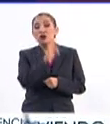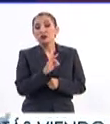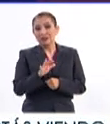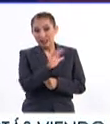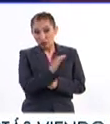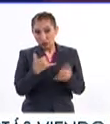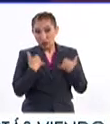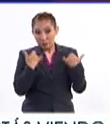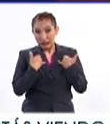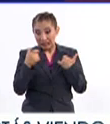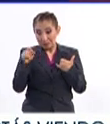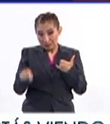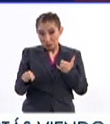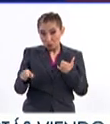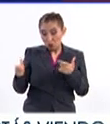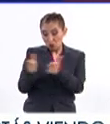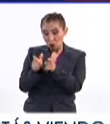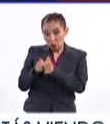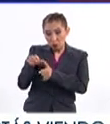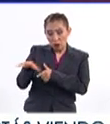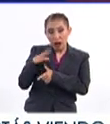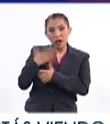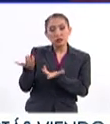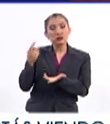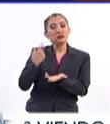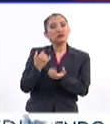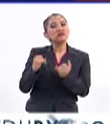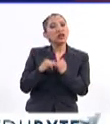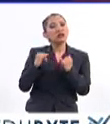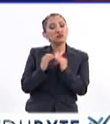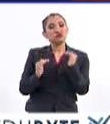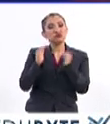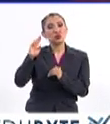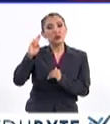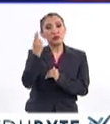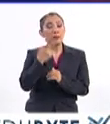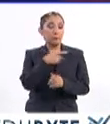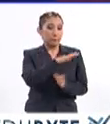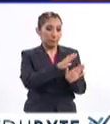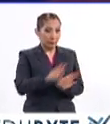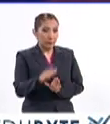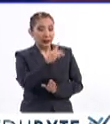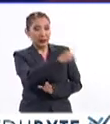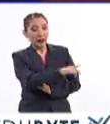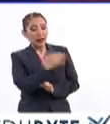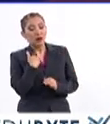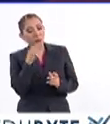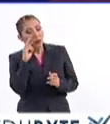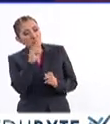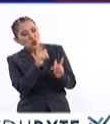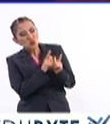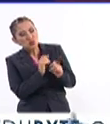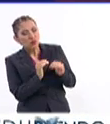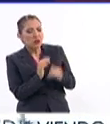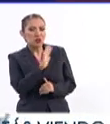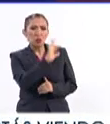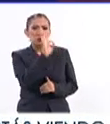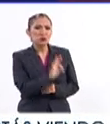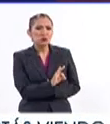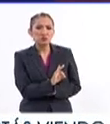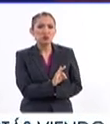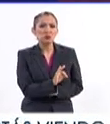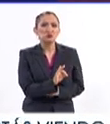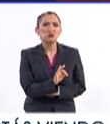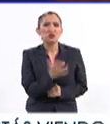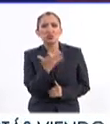47% de los jóvenes de ese decil están en una institución de educación superior. En cambio, en los deciles más bajos, pues es el